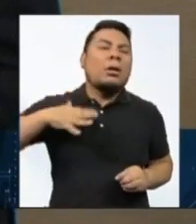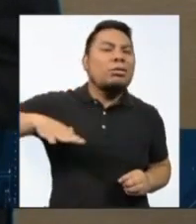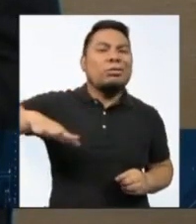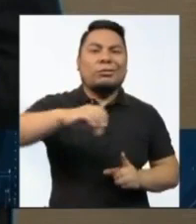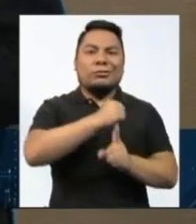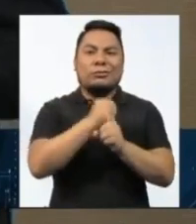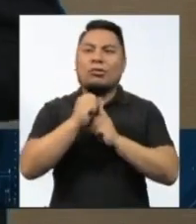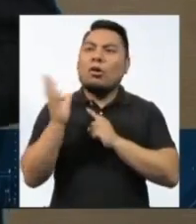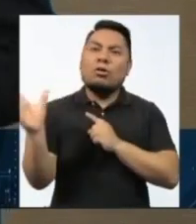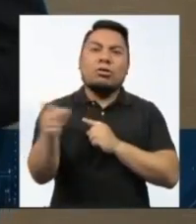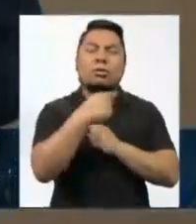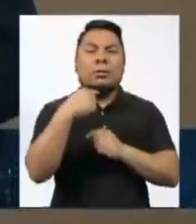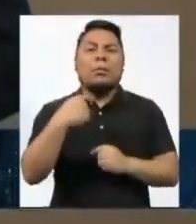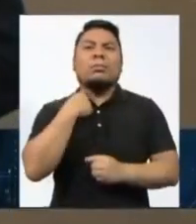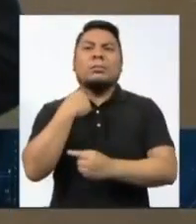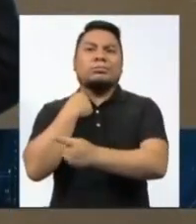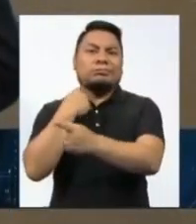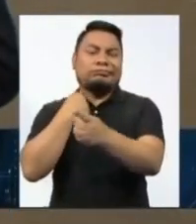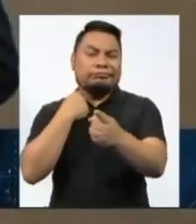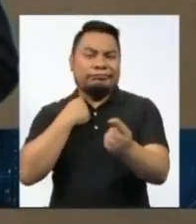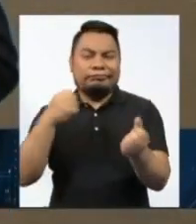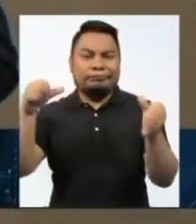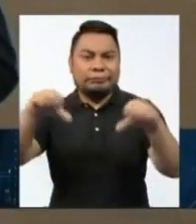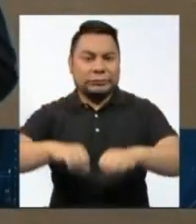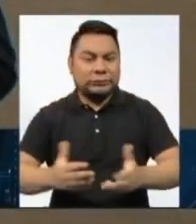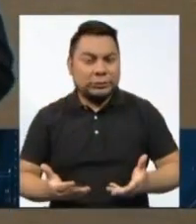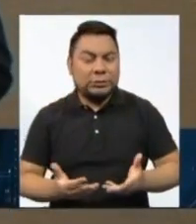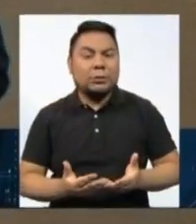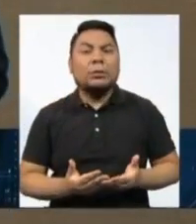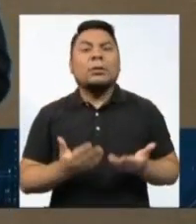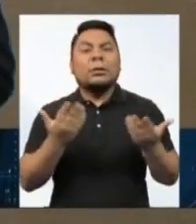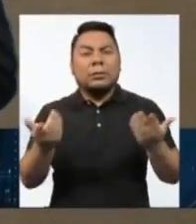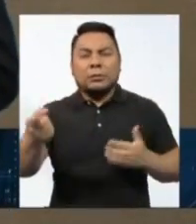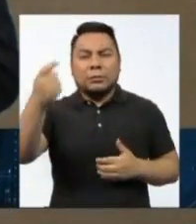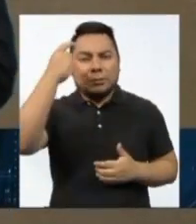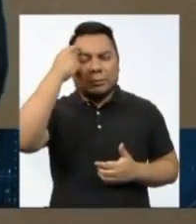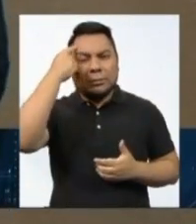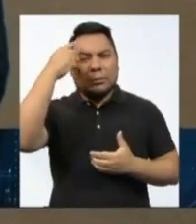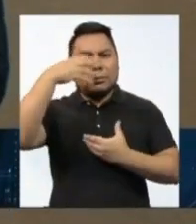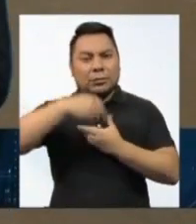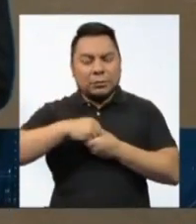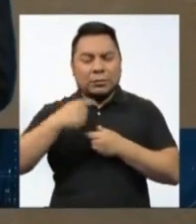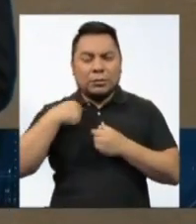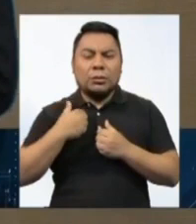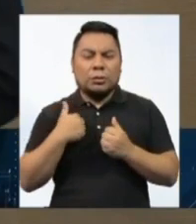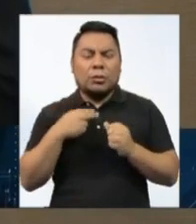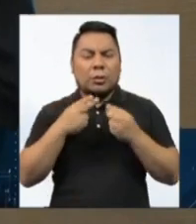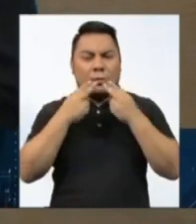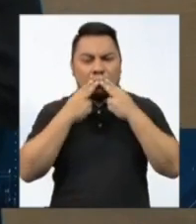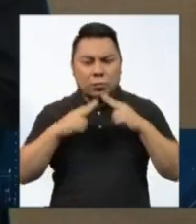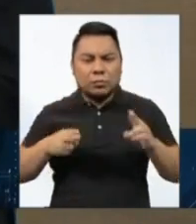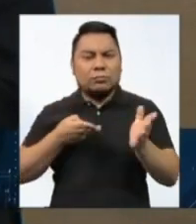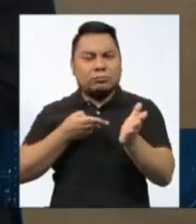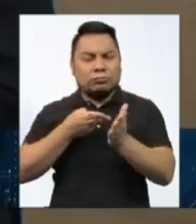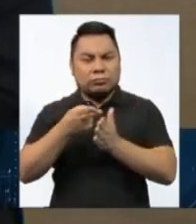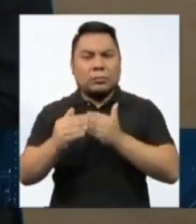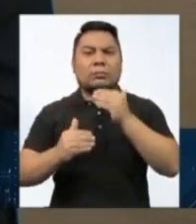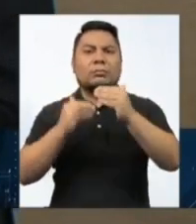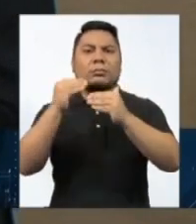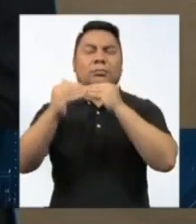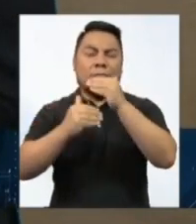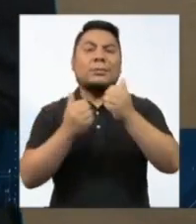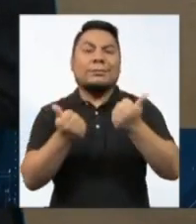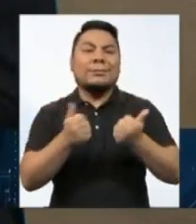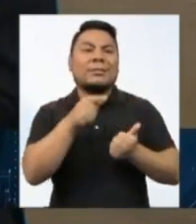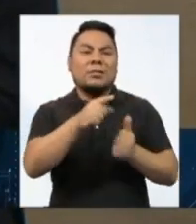todos comencemos a trabajar en nuestras labores diarias para poderla combatir. Y creo que